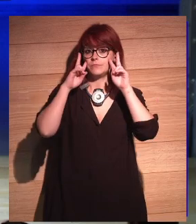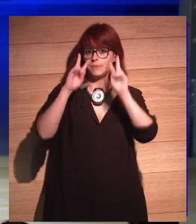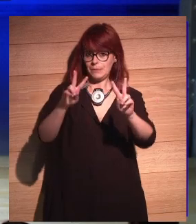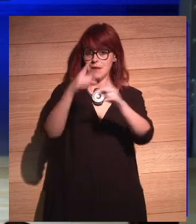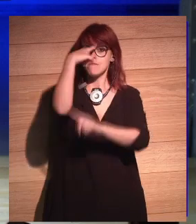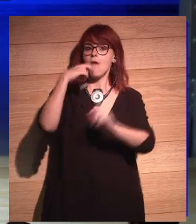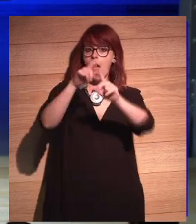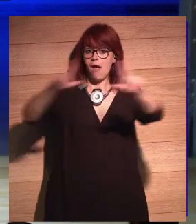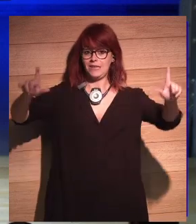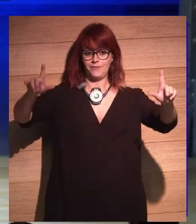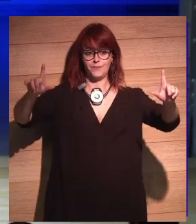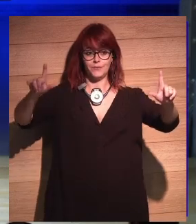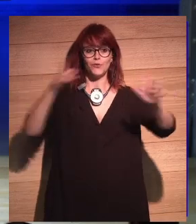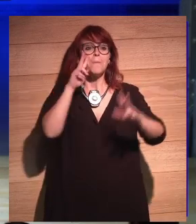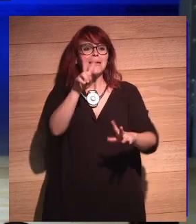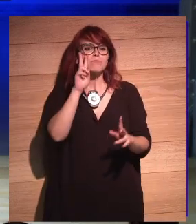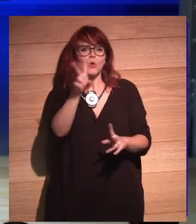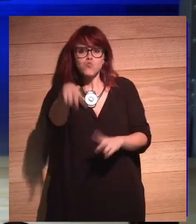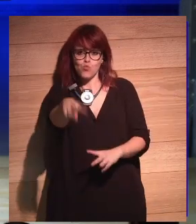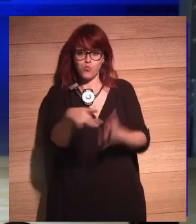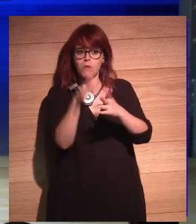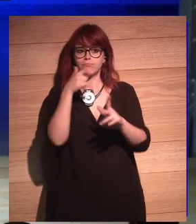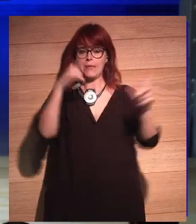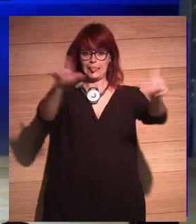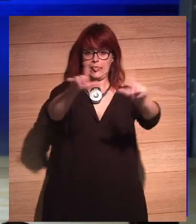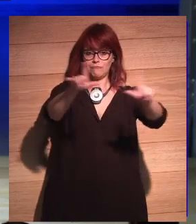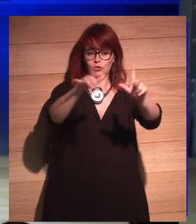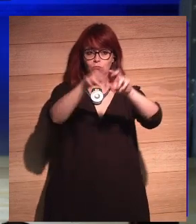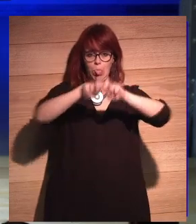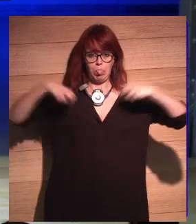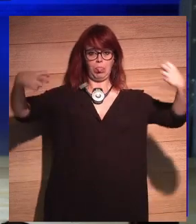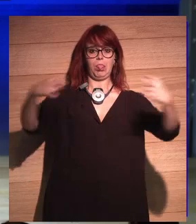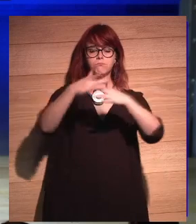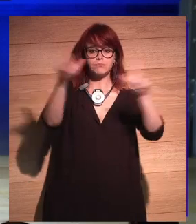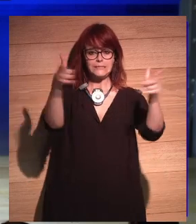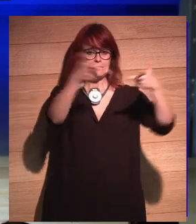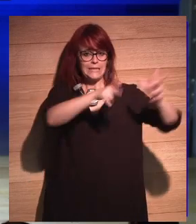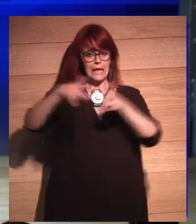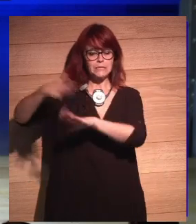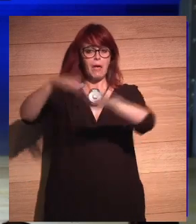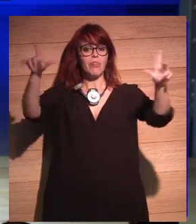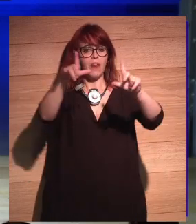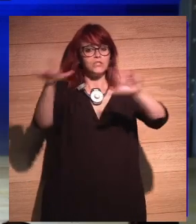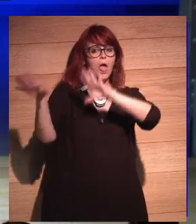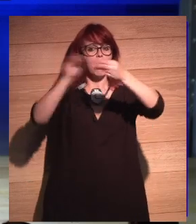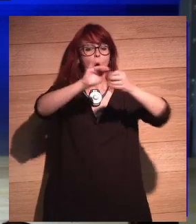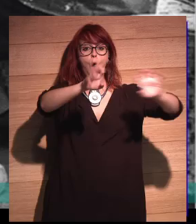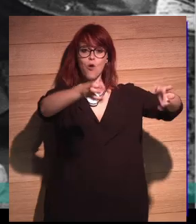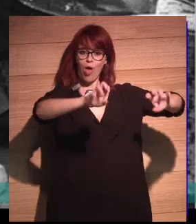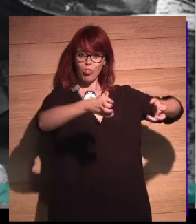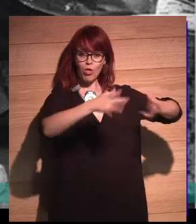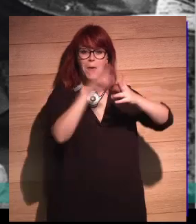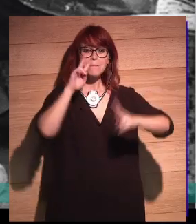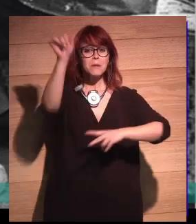esta imagen, por ejemplo, yo nunca he visto esta imagen. Gente que esté sentada alrededor de la televisión o de una radio,